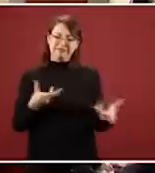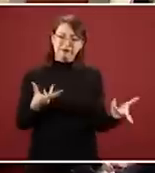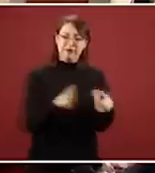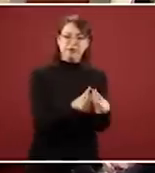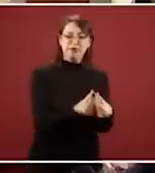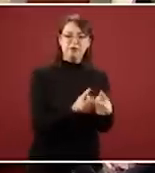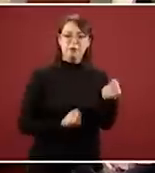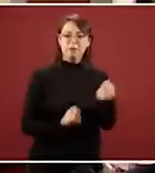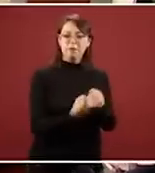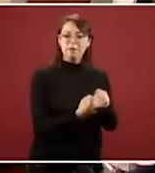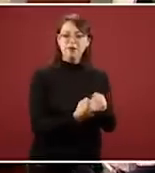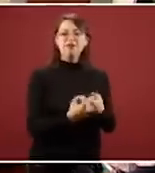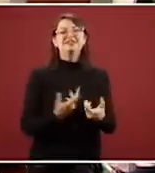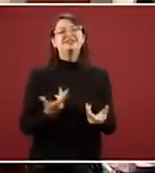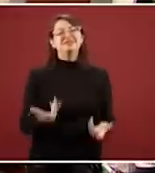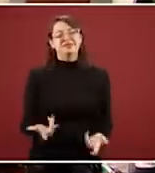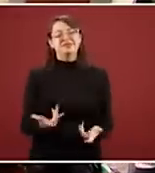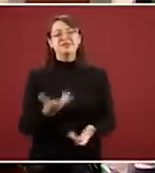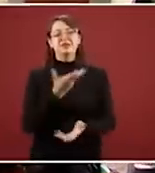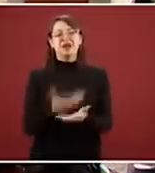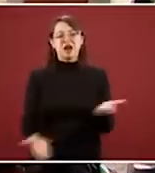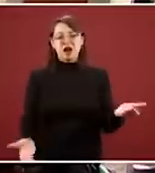Todo eso lo estamos